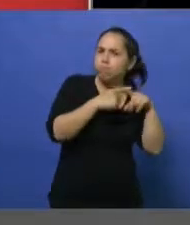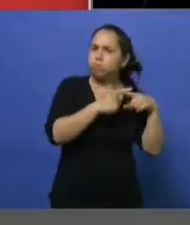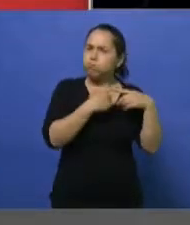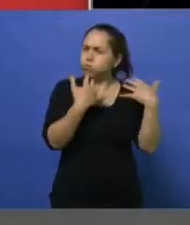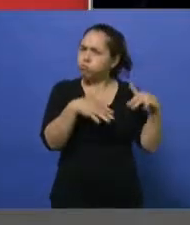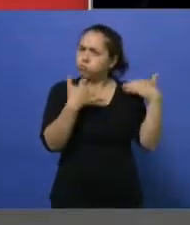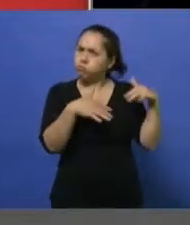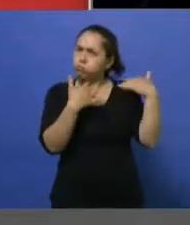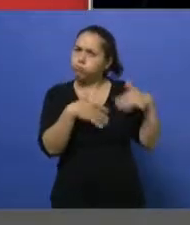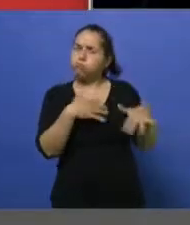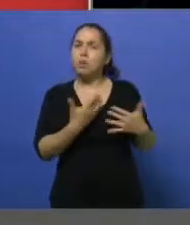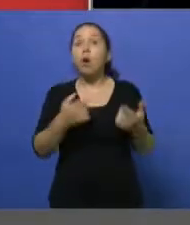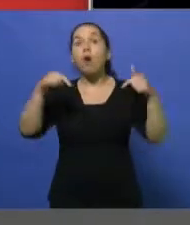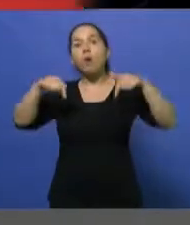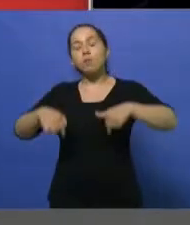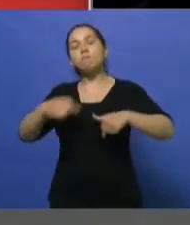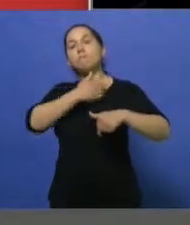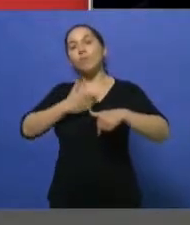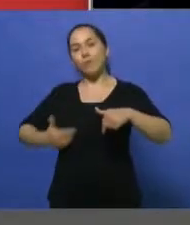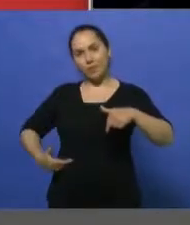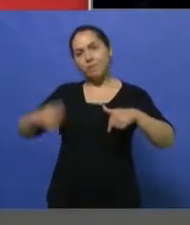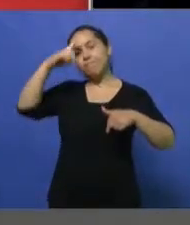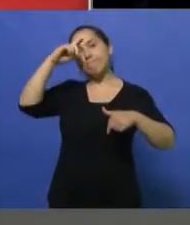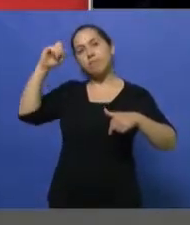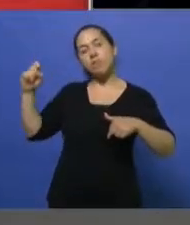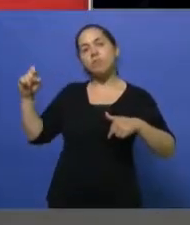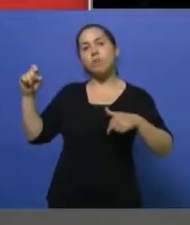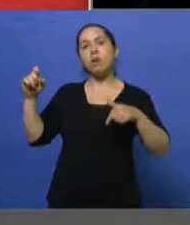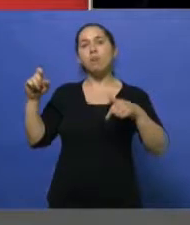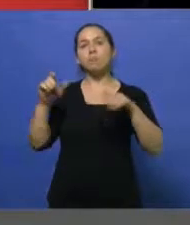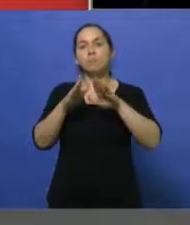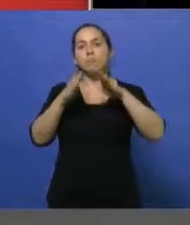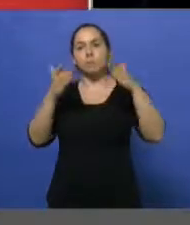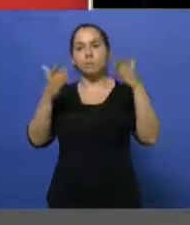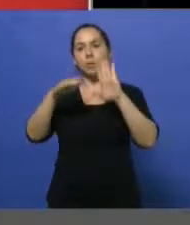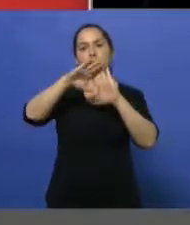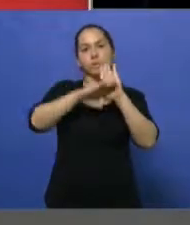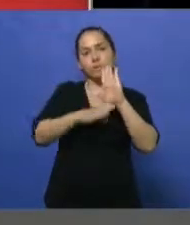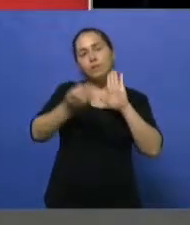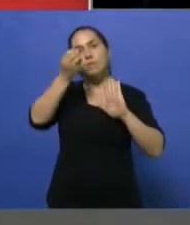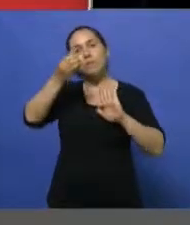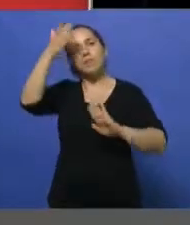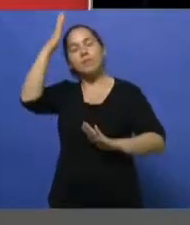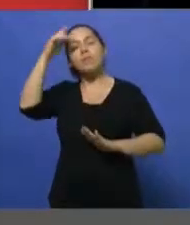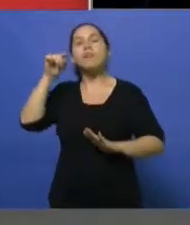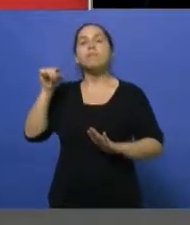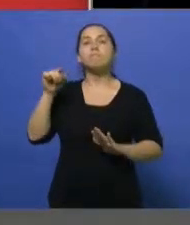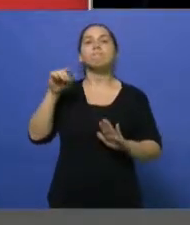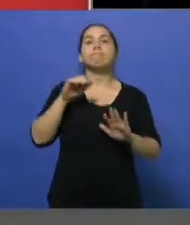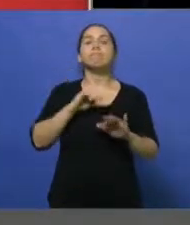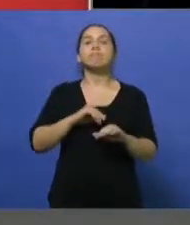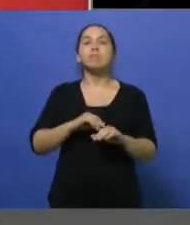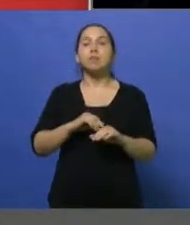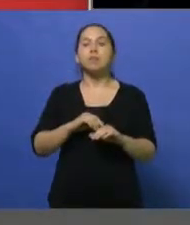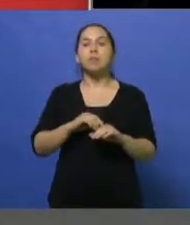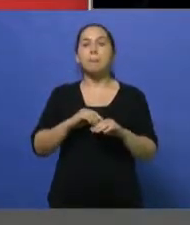que ha generado el gobierno hoy, hablando del gobierno nacional, en el boletín oficial, donde le da la posibilidad a lo que son los